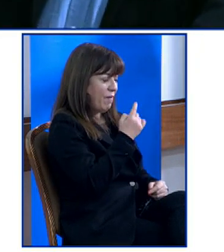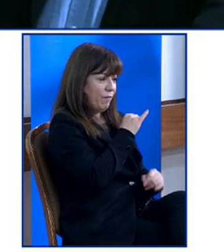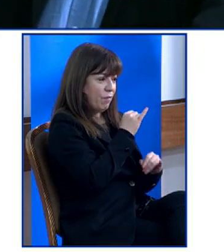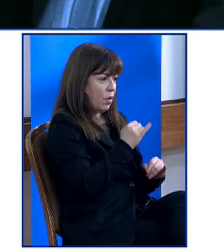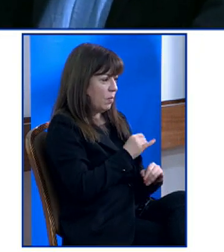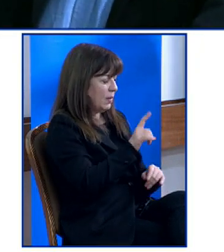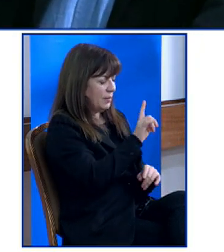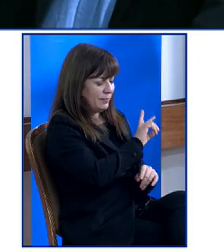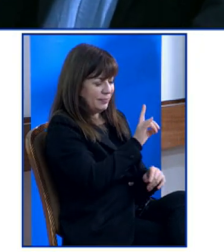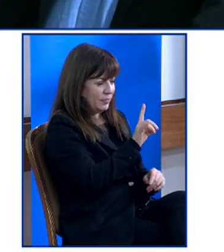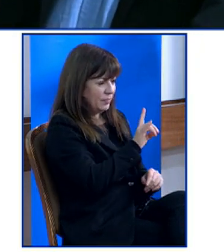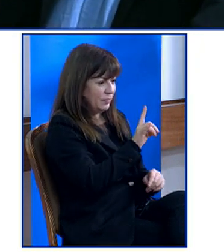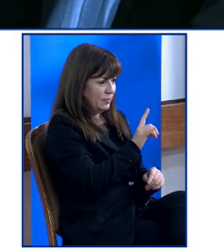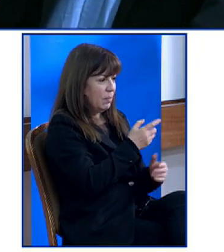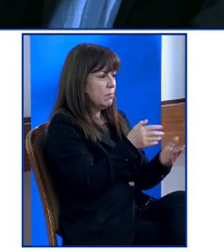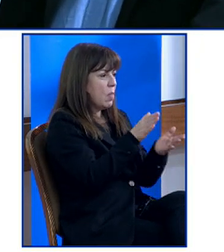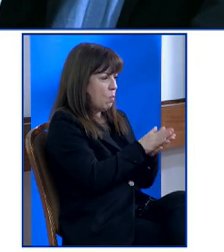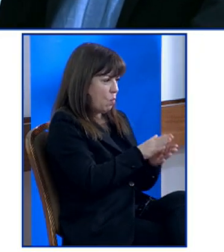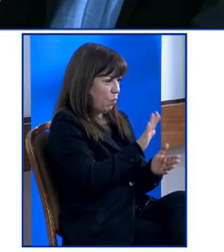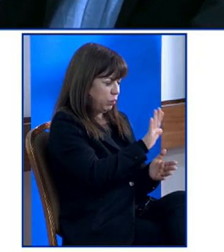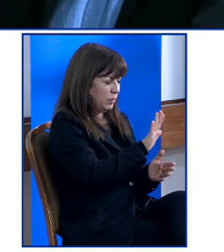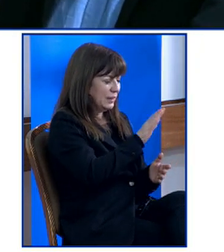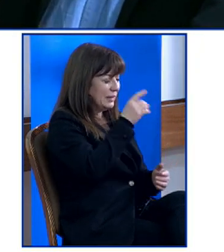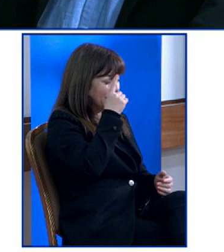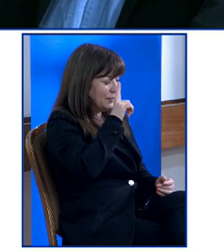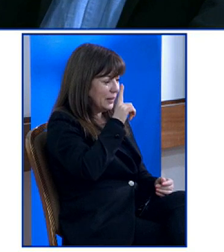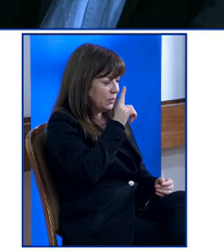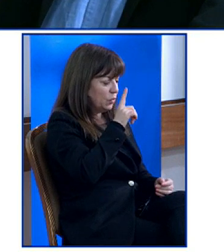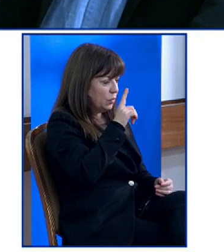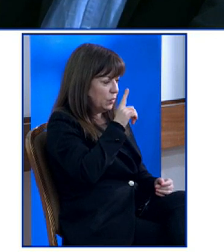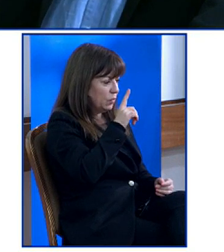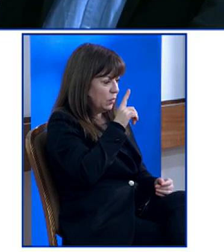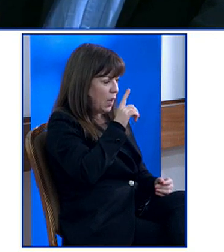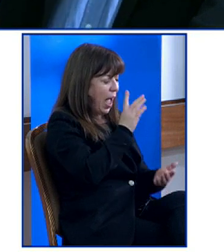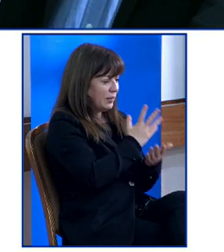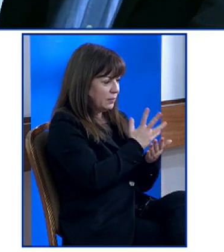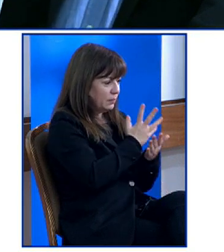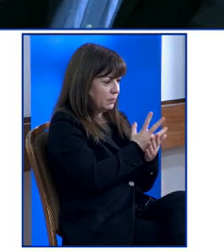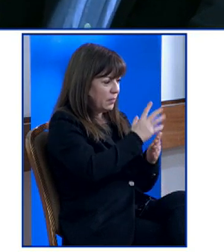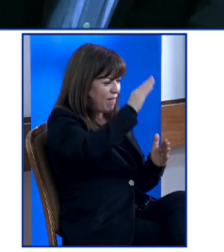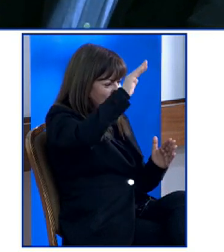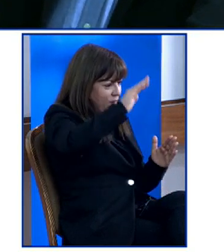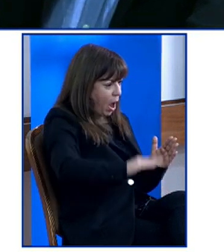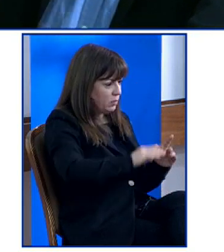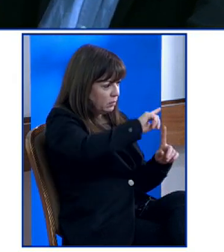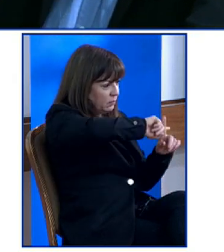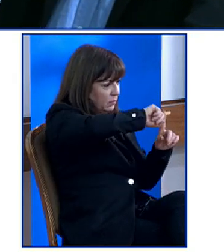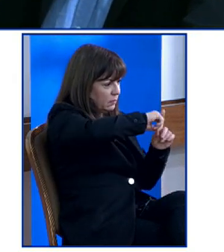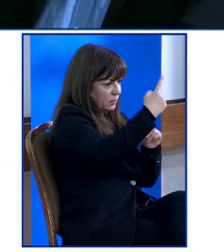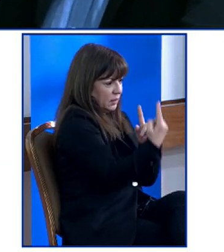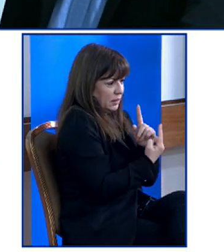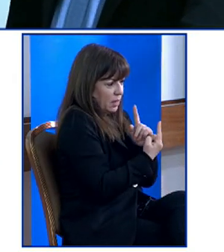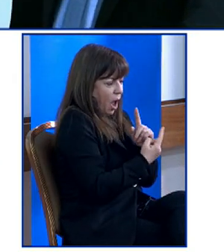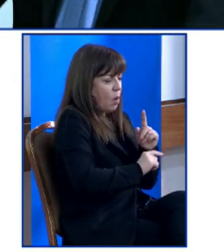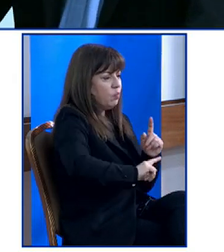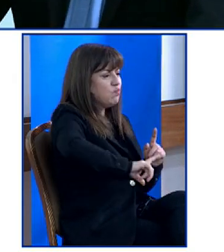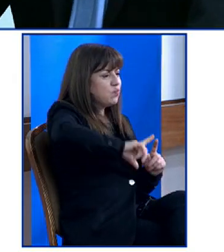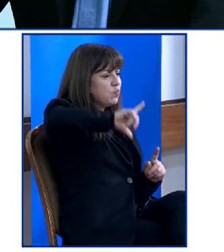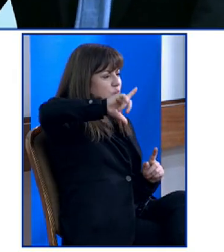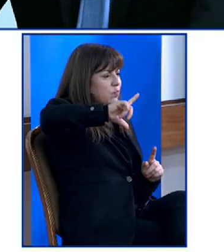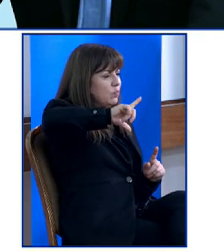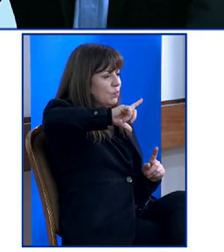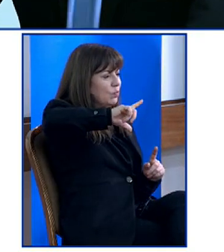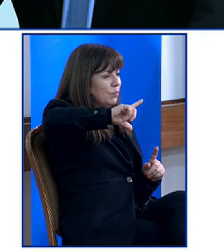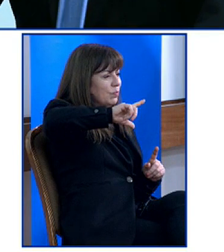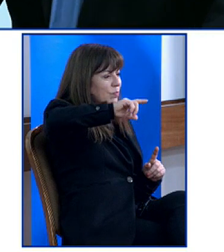mortalidad, pero vemos una zona baja y un aumento en los días